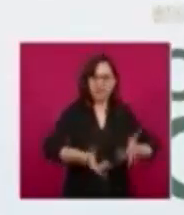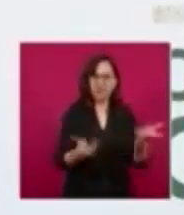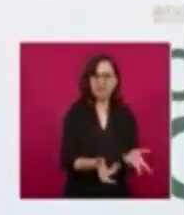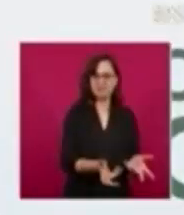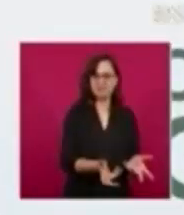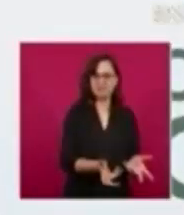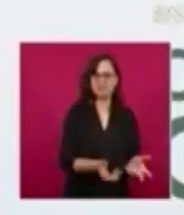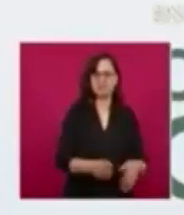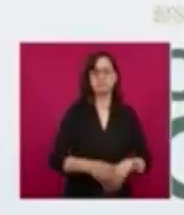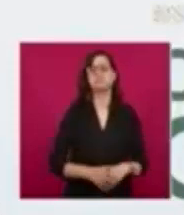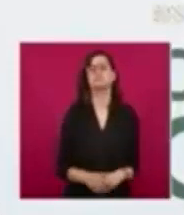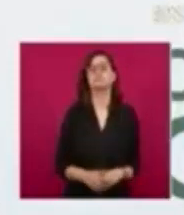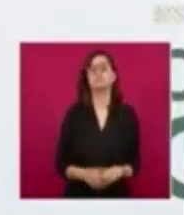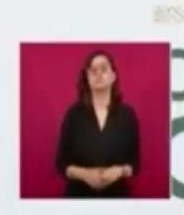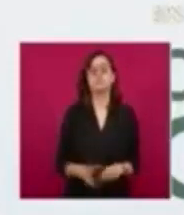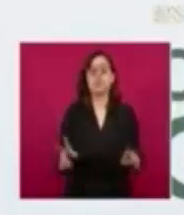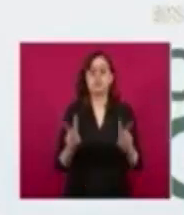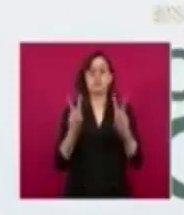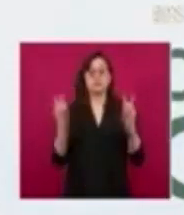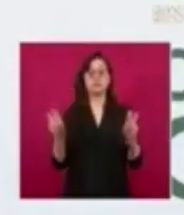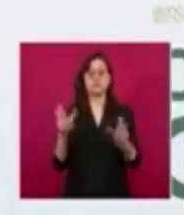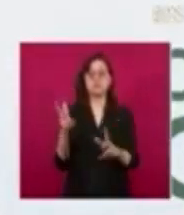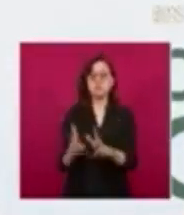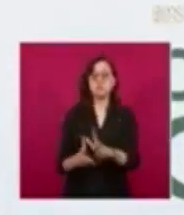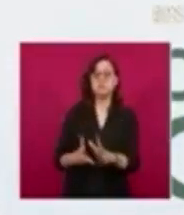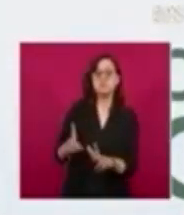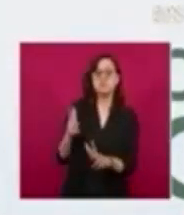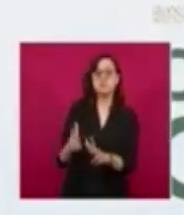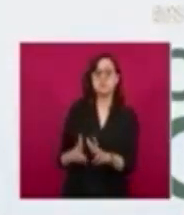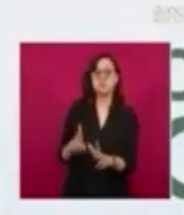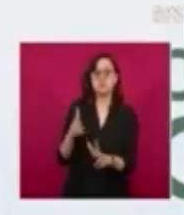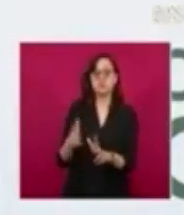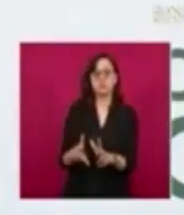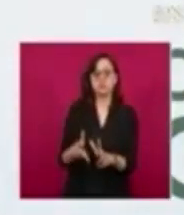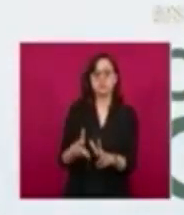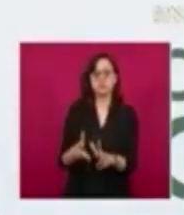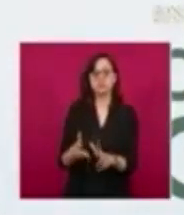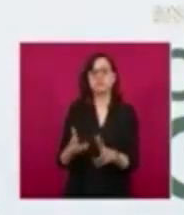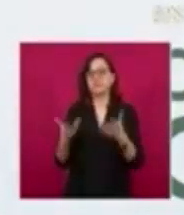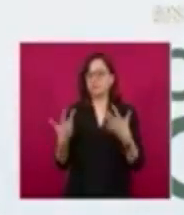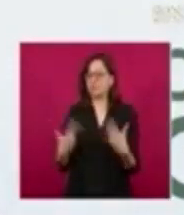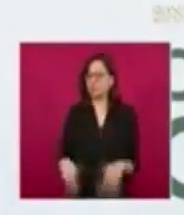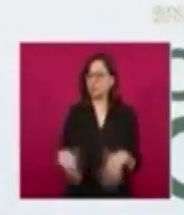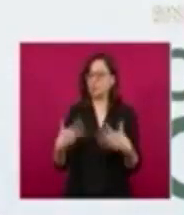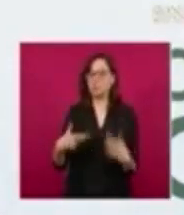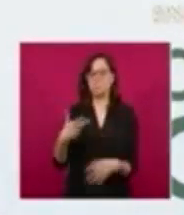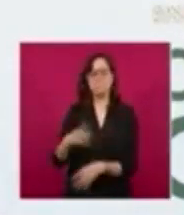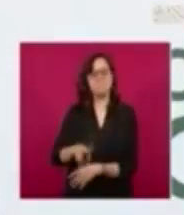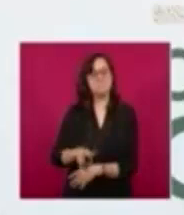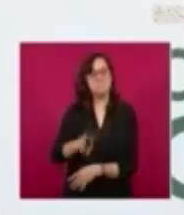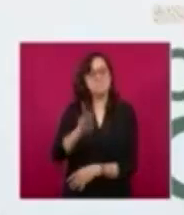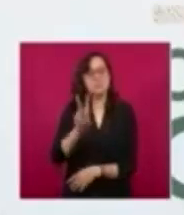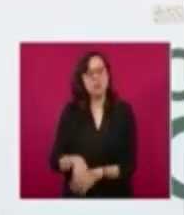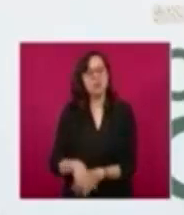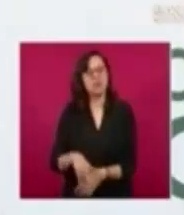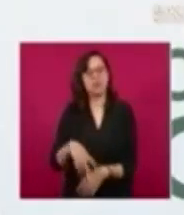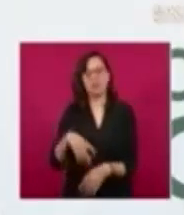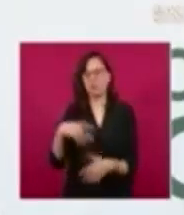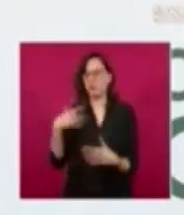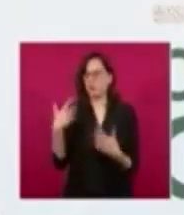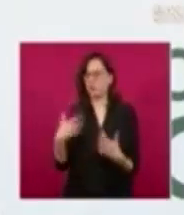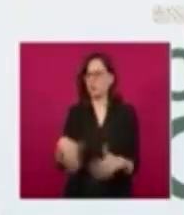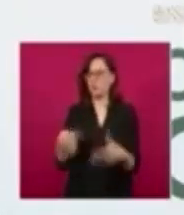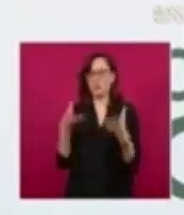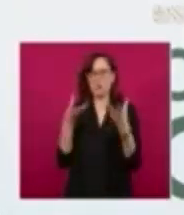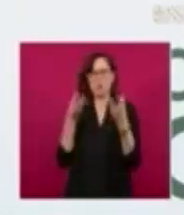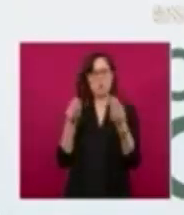y a pesar de que pueden seguir los amparos individuales, pues ya la reforma energética no debería de ser tan importante, porque